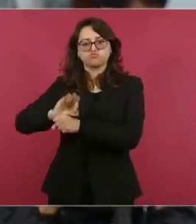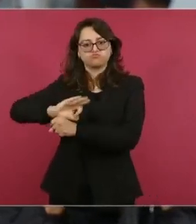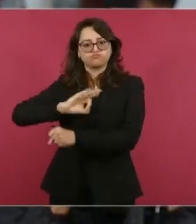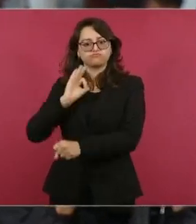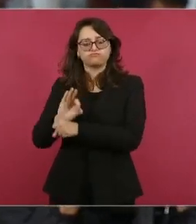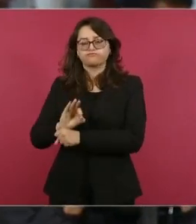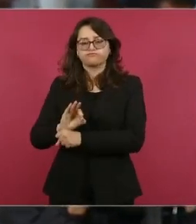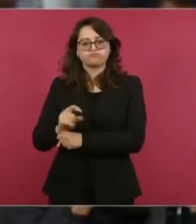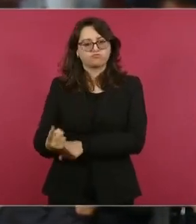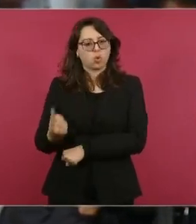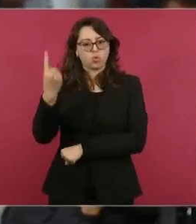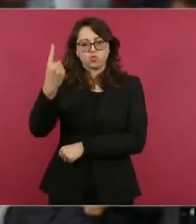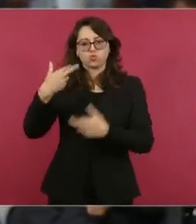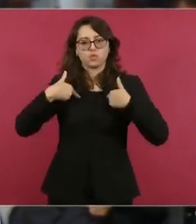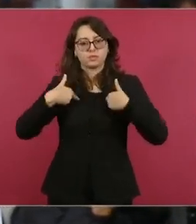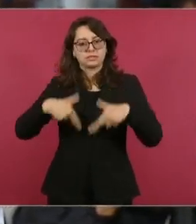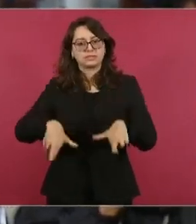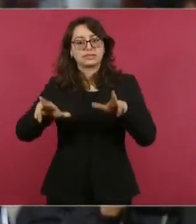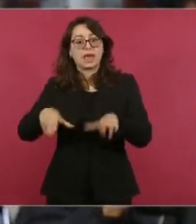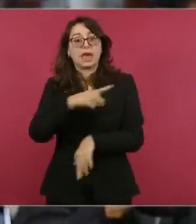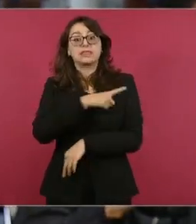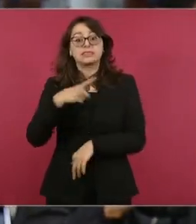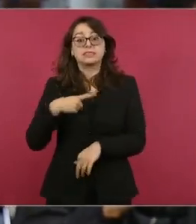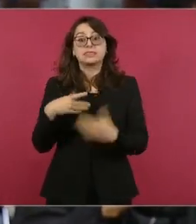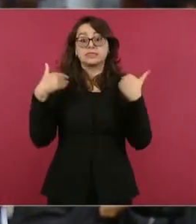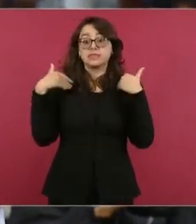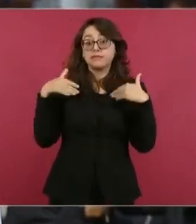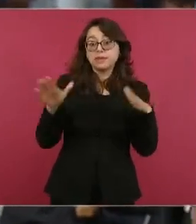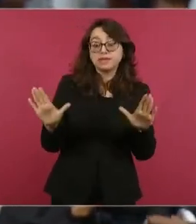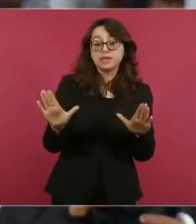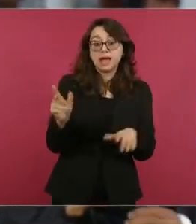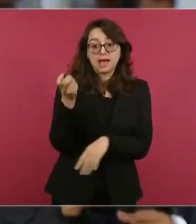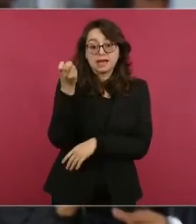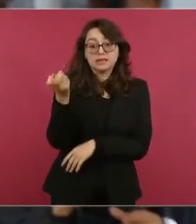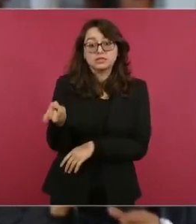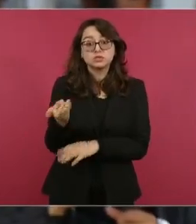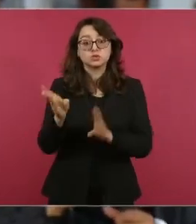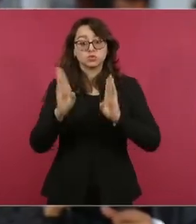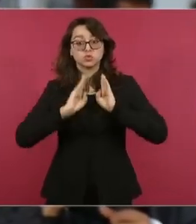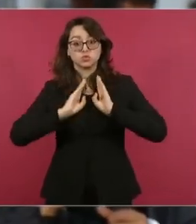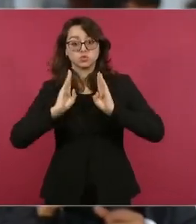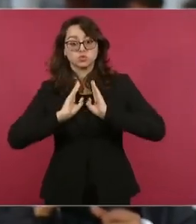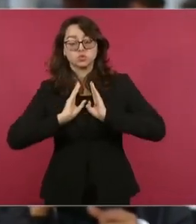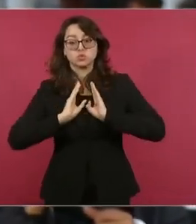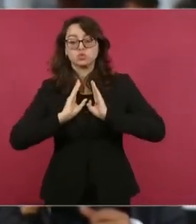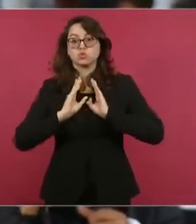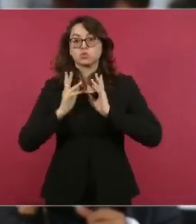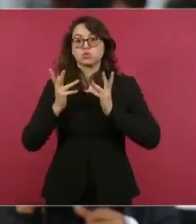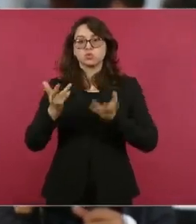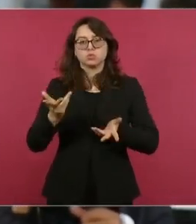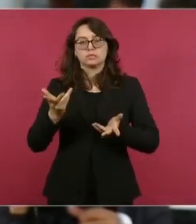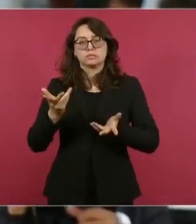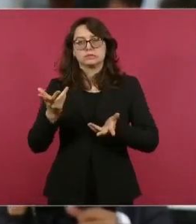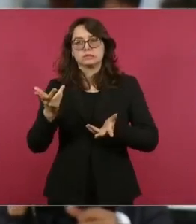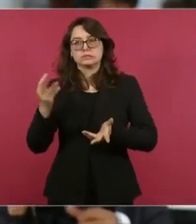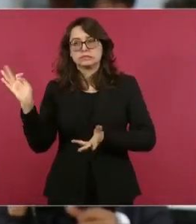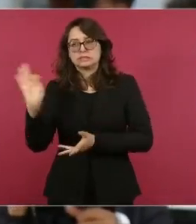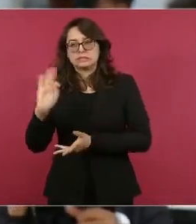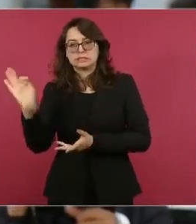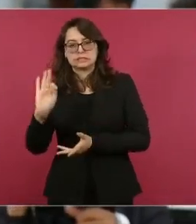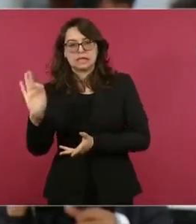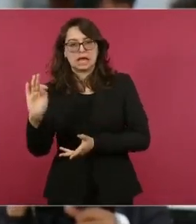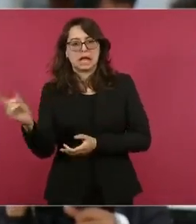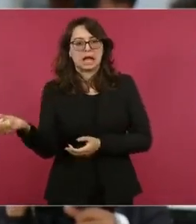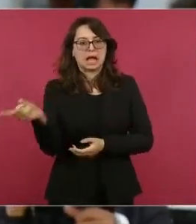¿Usted cree que el ejército también debe rendir cuentas, o podría el ejecutivo pedir al legislativo, a través de la